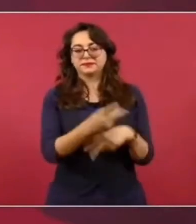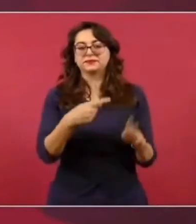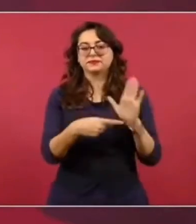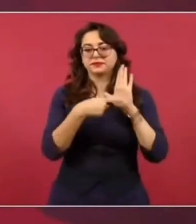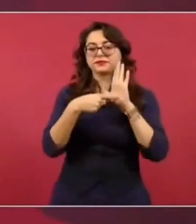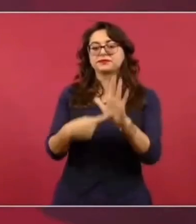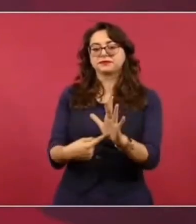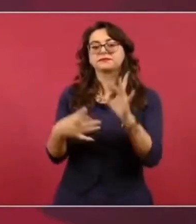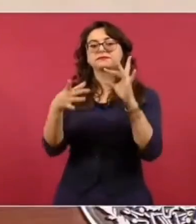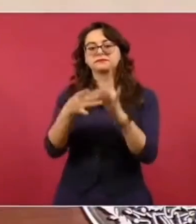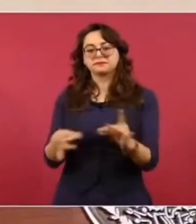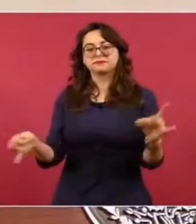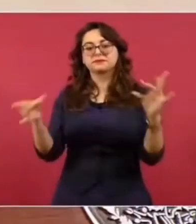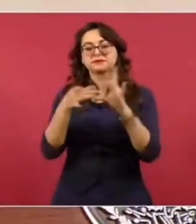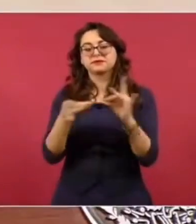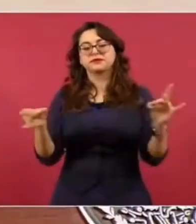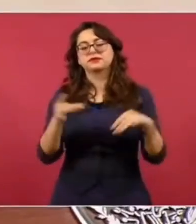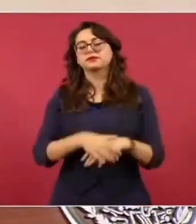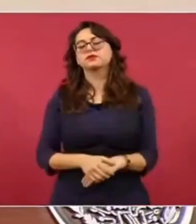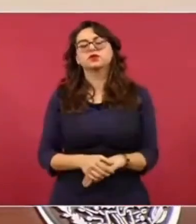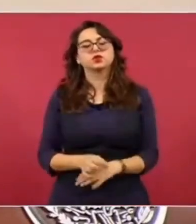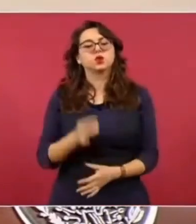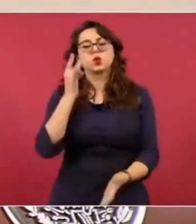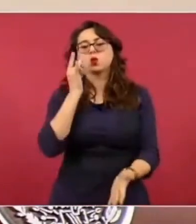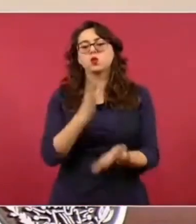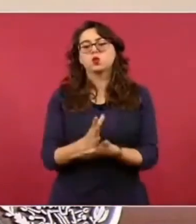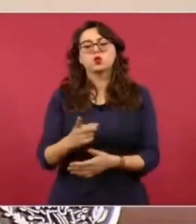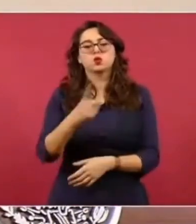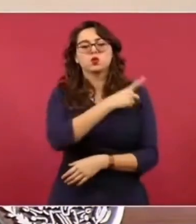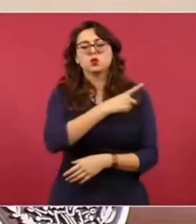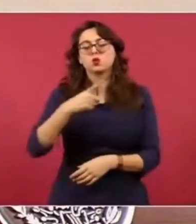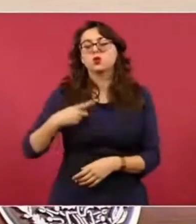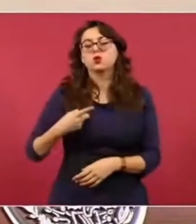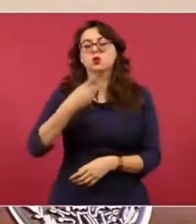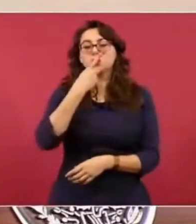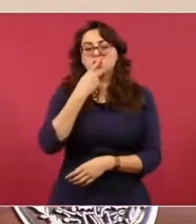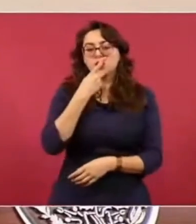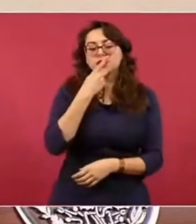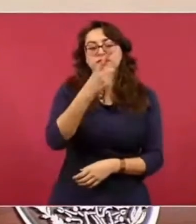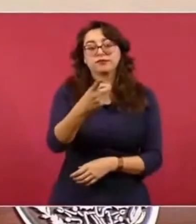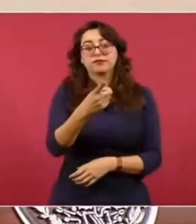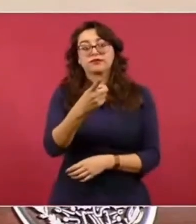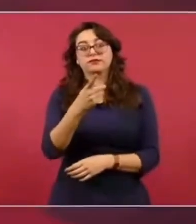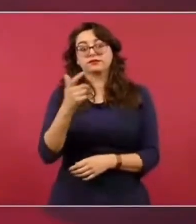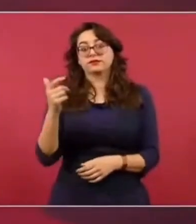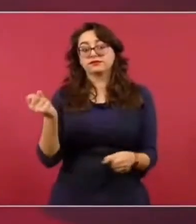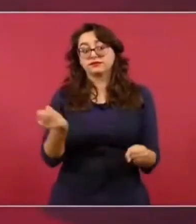fue una operación muy favorable